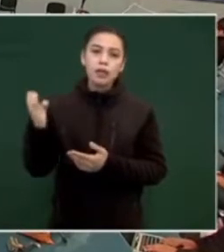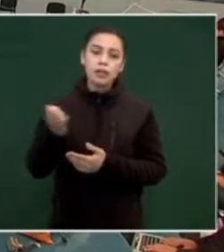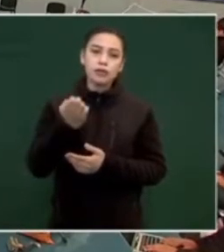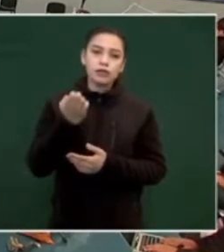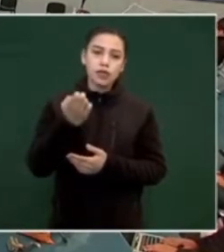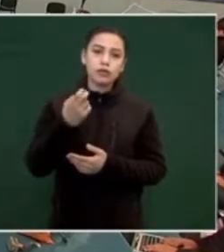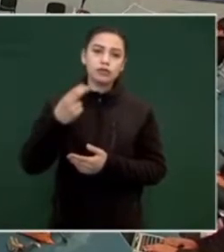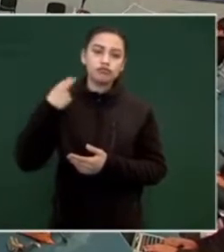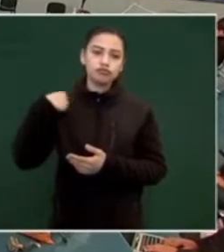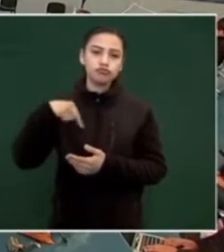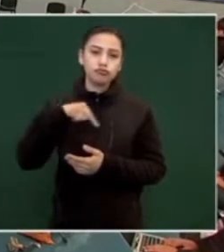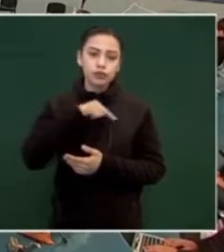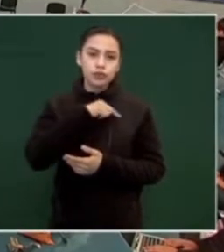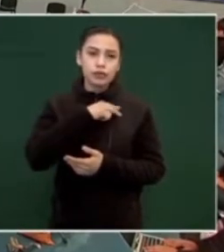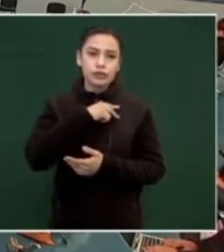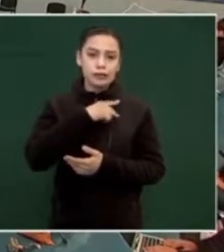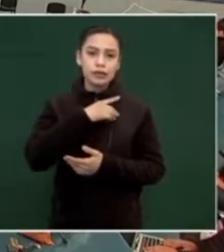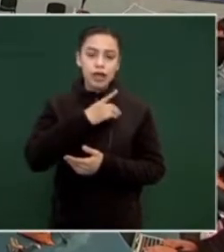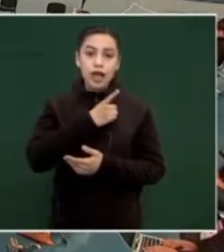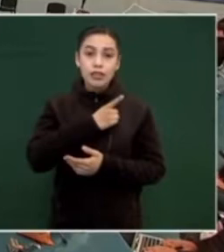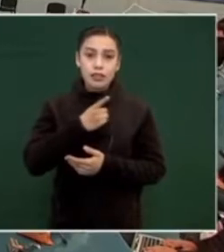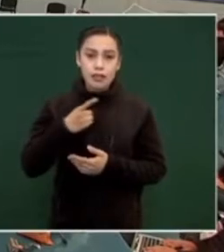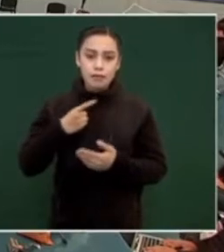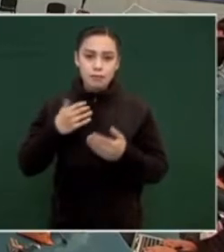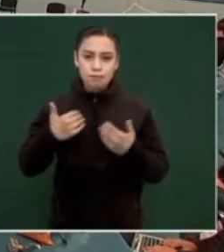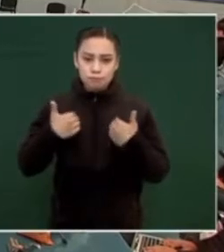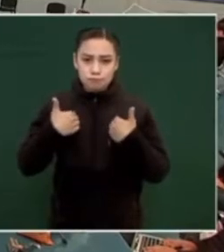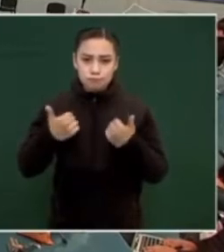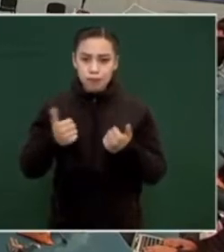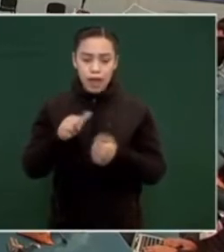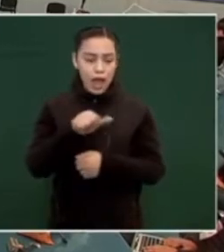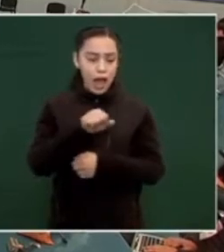que entender que así es la condición humana